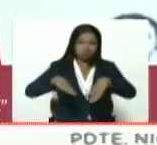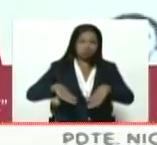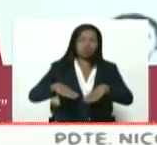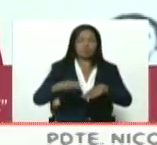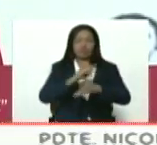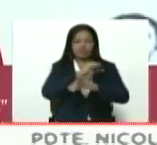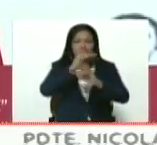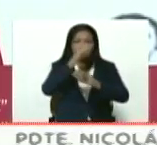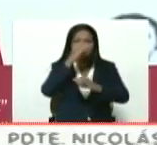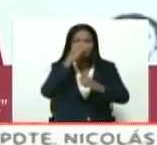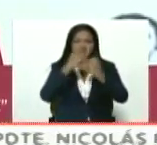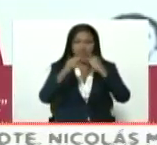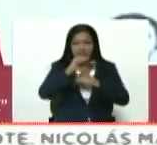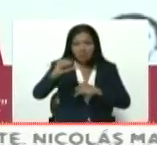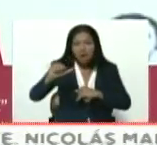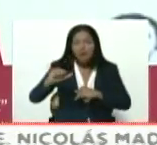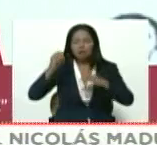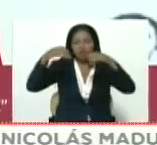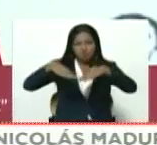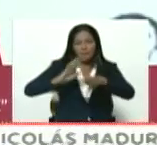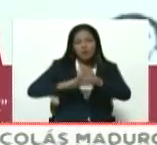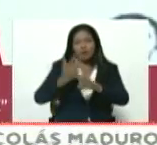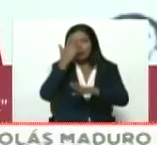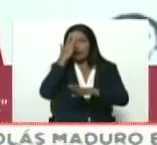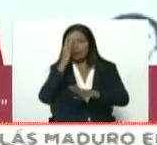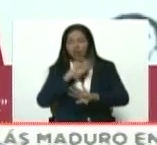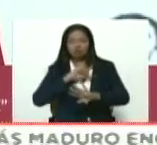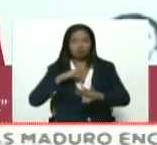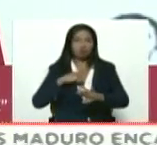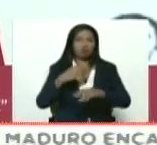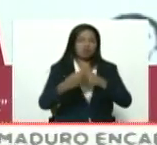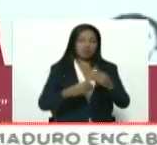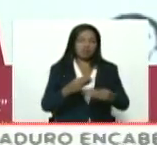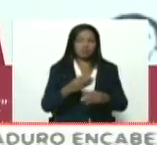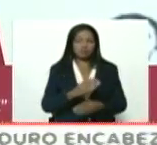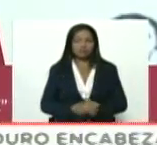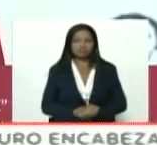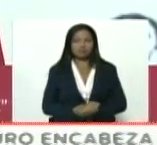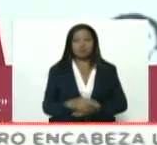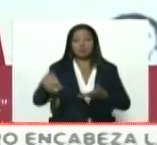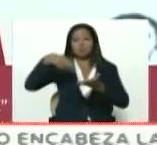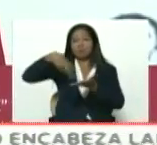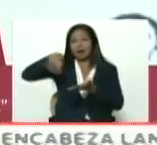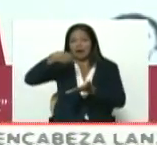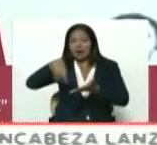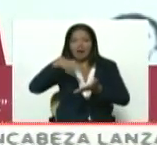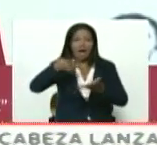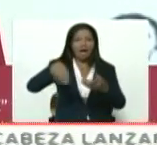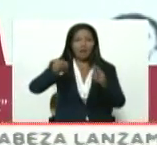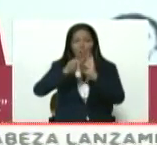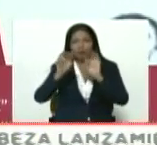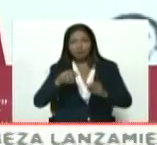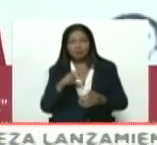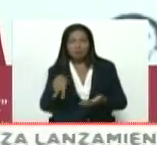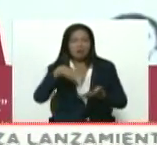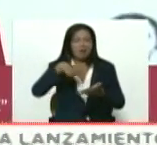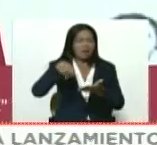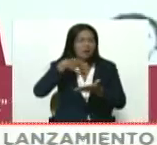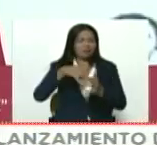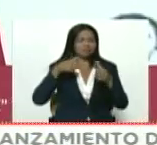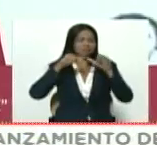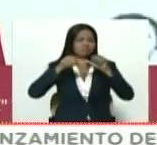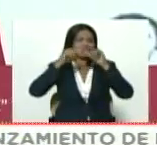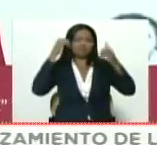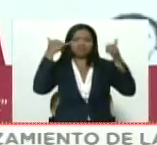de semana, bueno, lo que nos toca es bailar, bailar, bailar